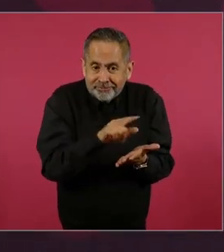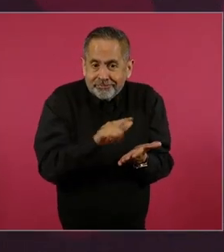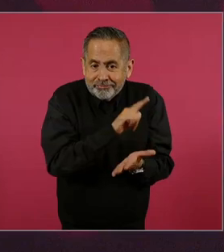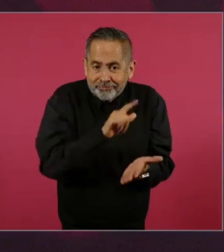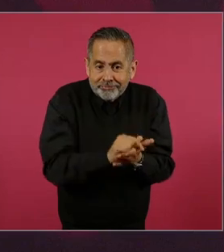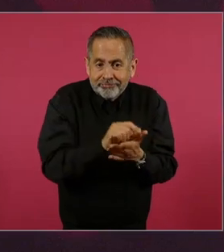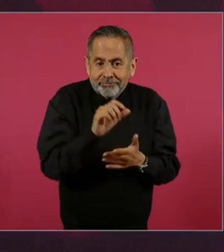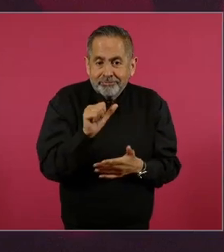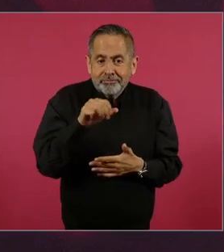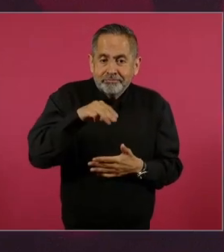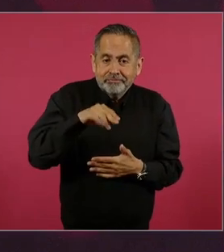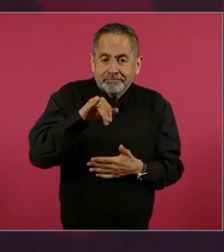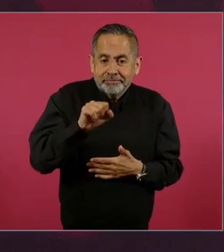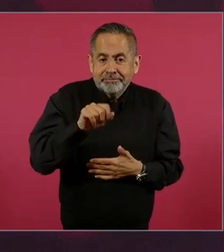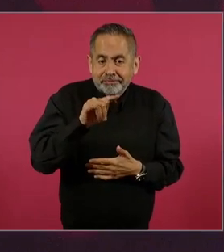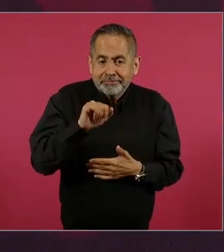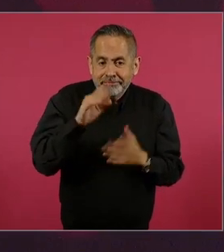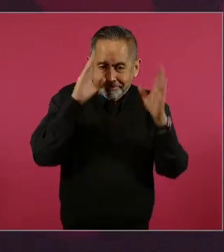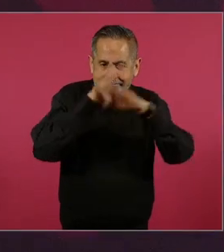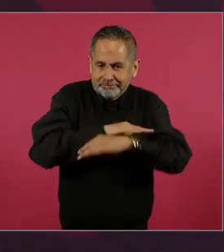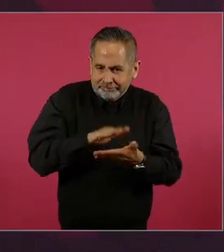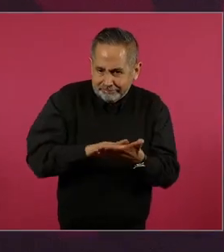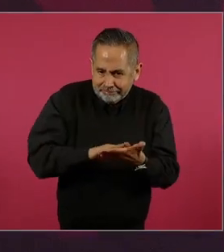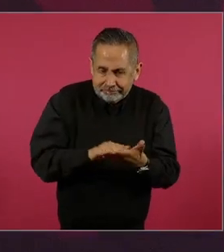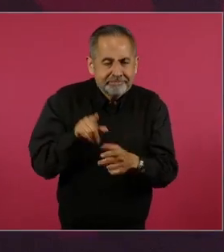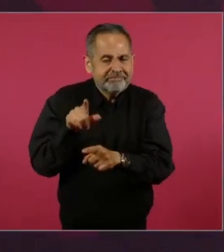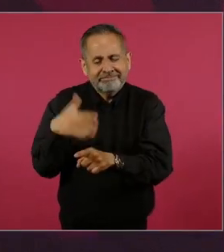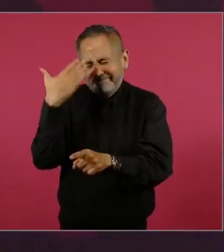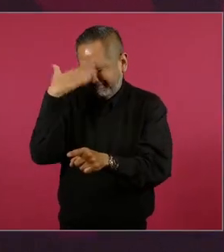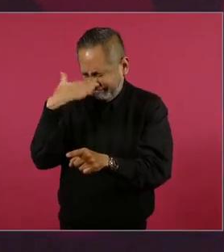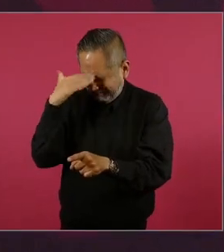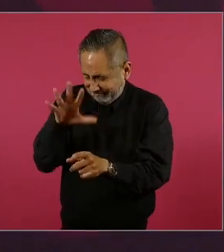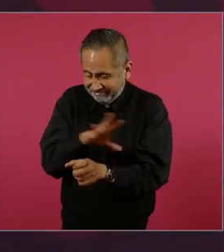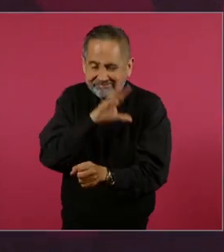amnistía. Ella sabe más que nadie